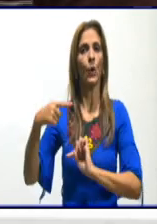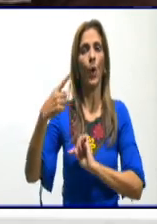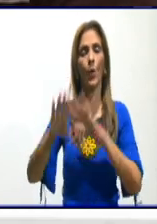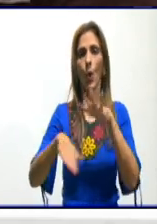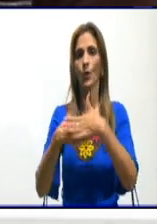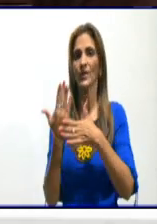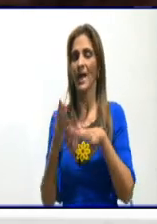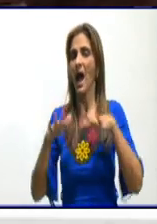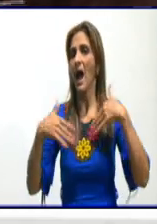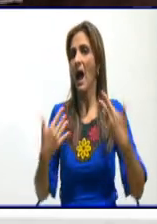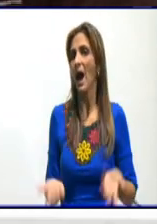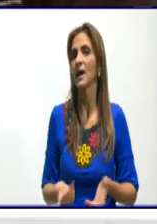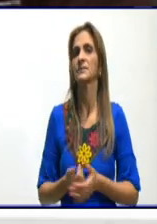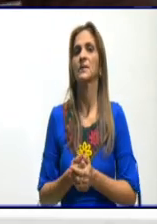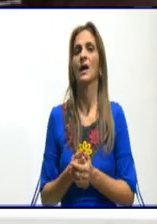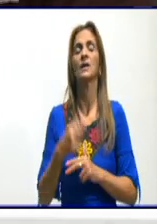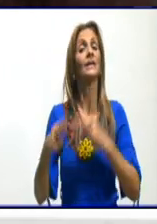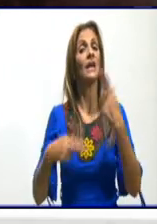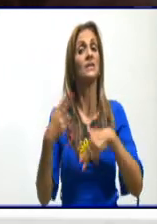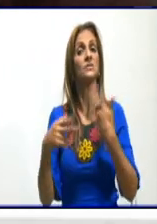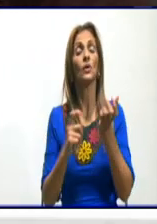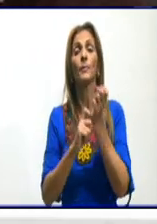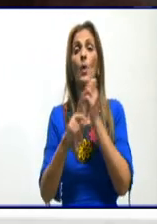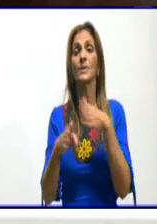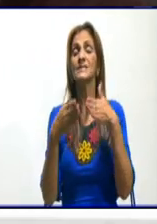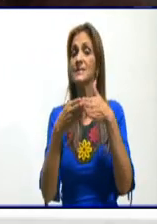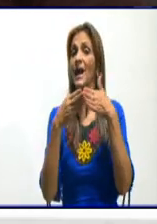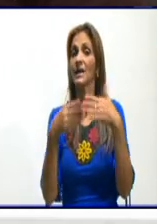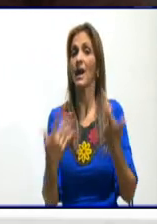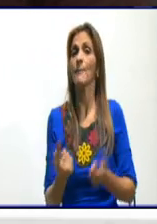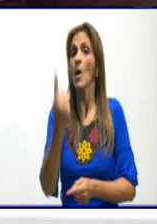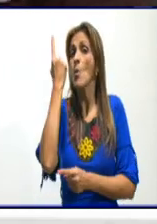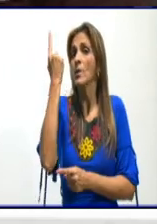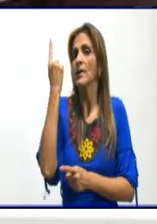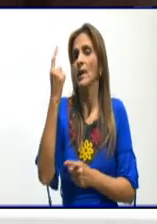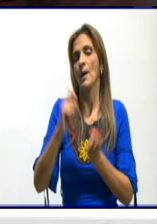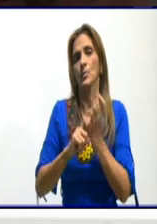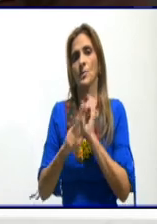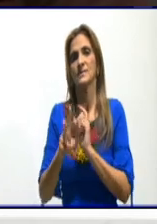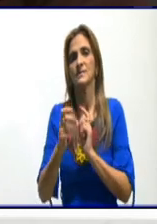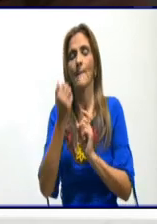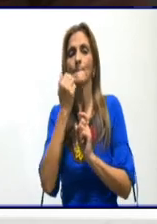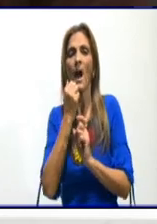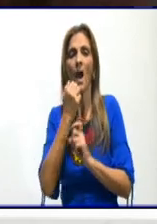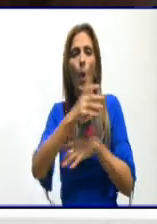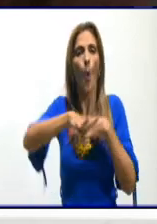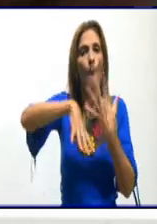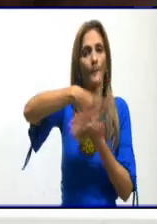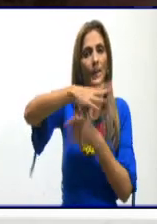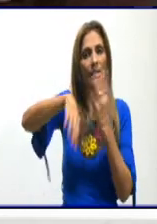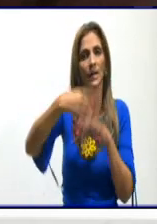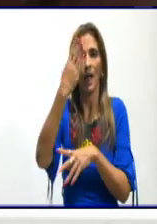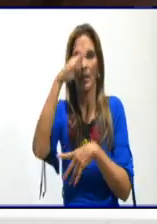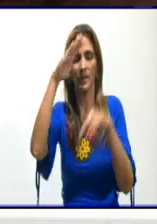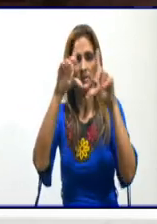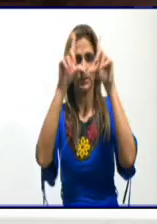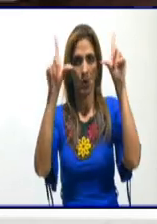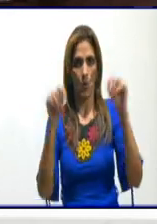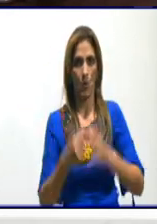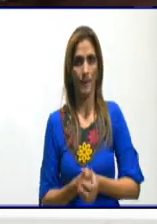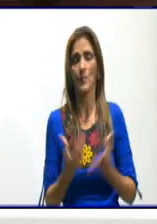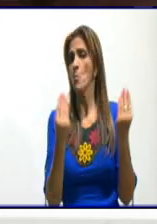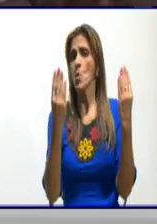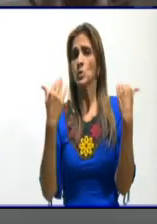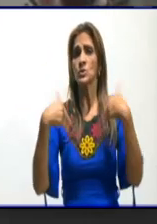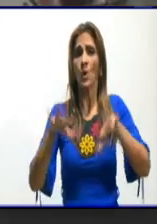se ubicara entre las 5 provincias más complicadas del país. Por muchos días se mantuvo en segundo